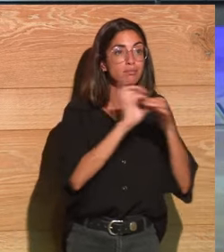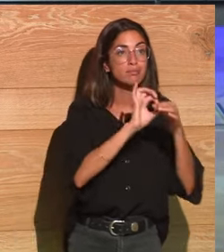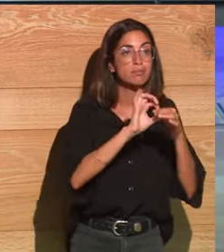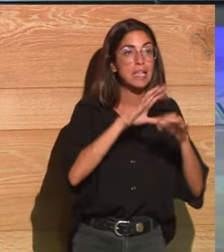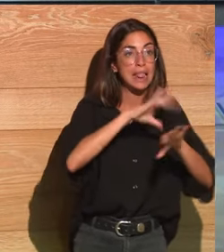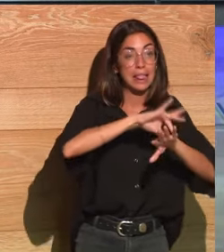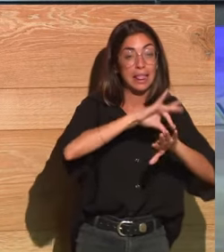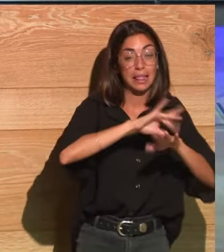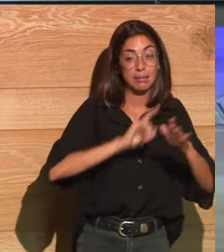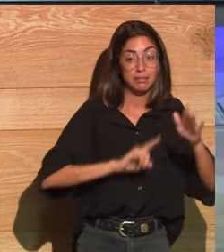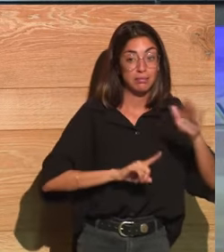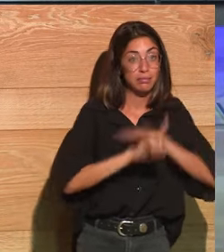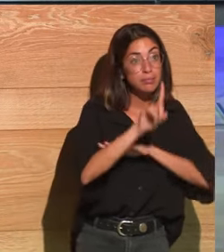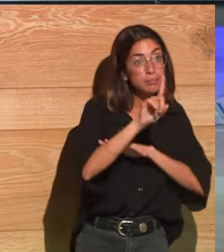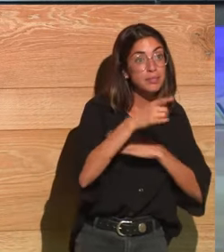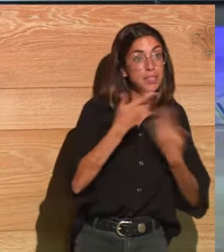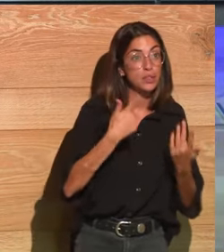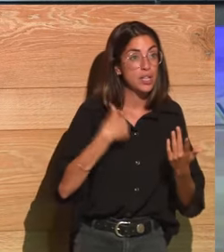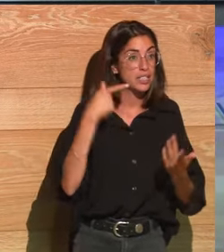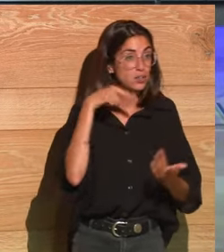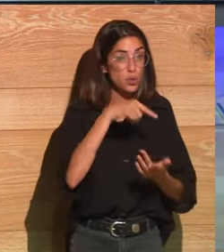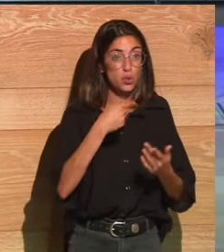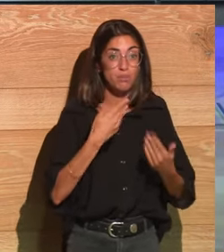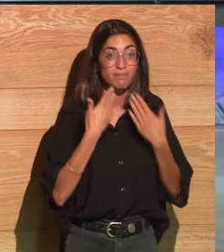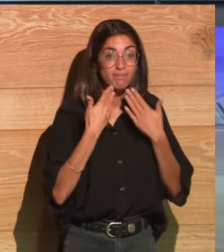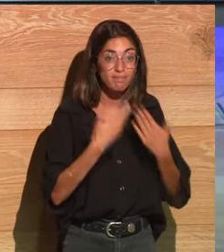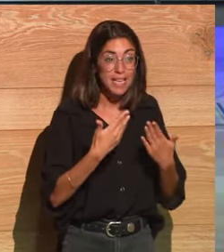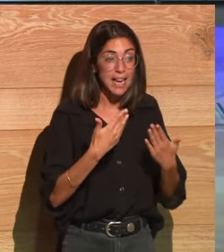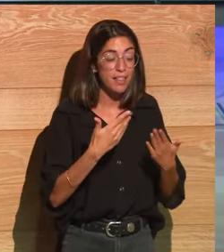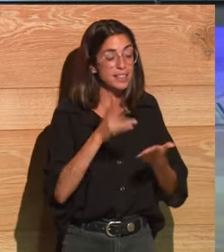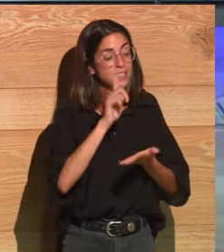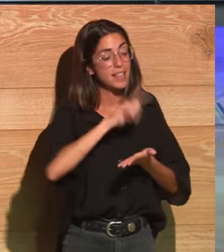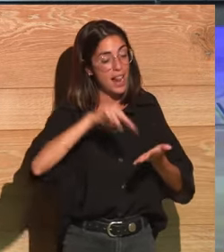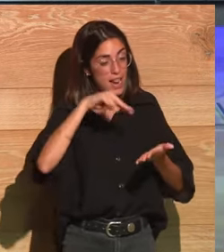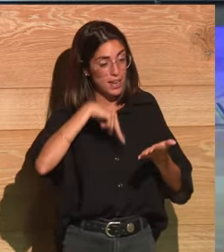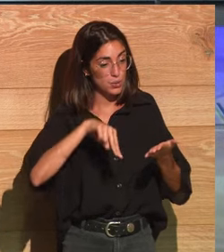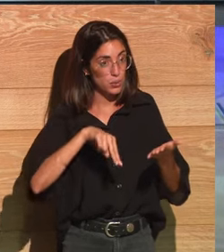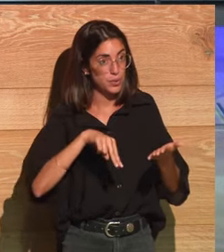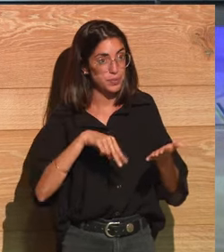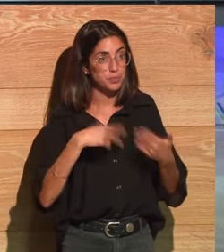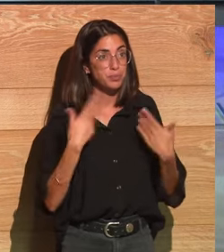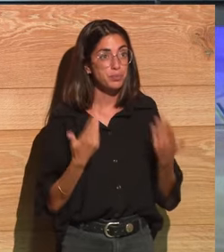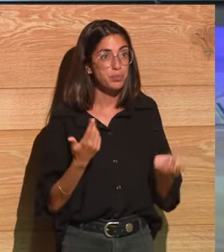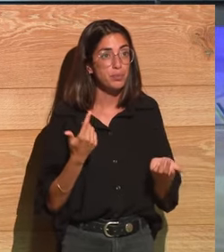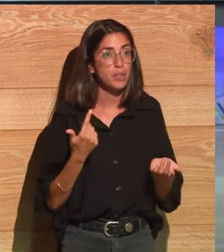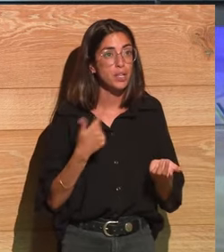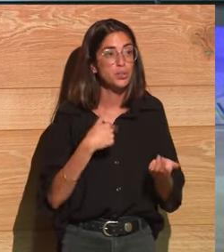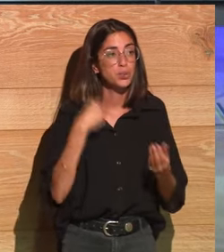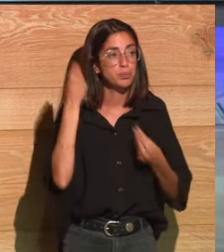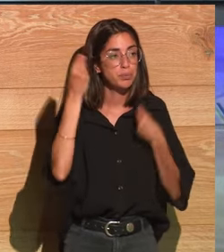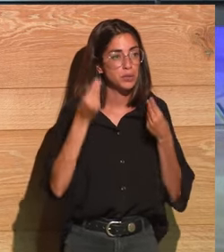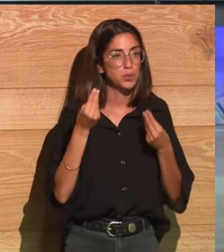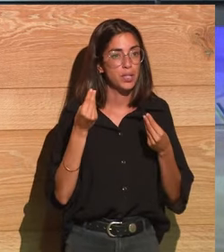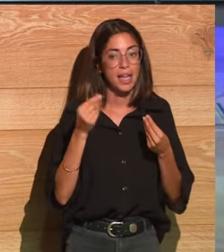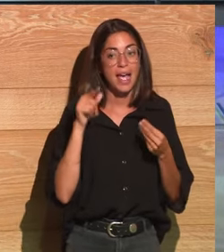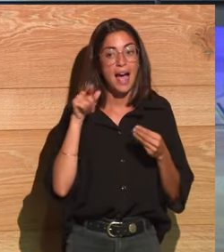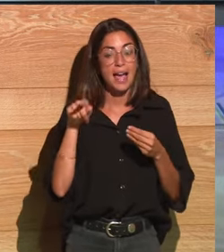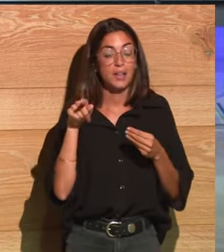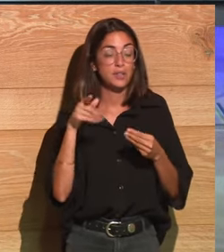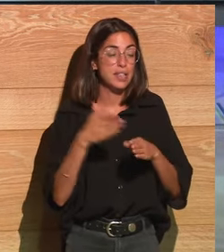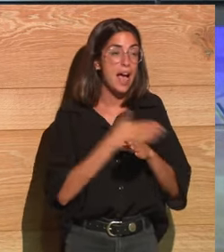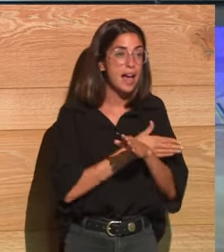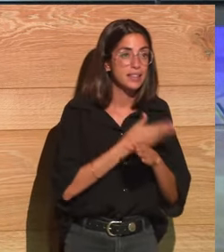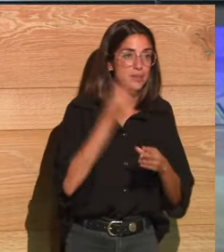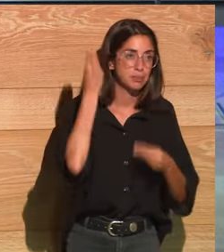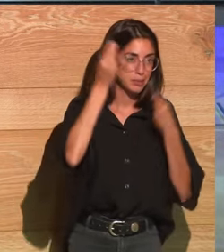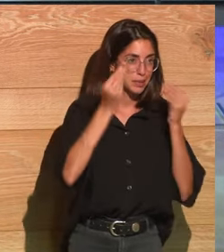avanzadas, pues esas son cosas que he visto en la literatura, o sea, que es bonito pensar además que ya otros pasaron y pensaron sobre ello, ¿no? Y entonces digo, bueno, si al final